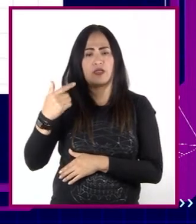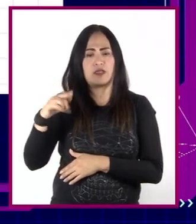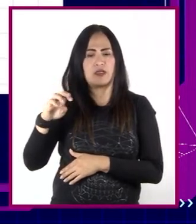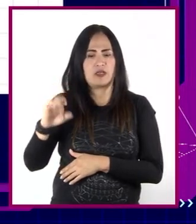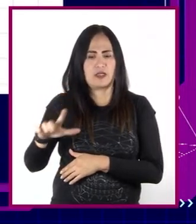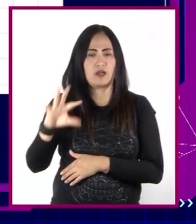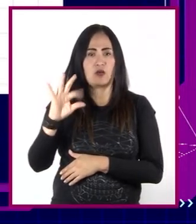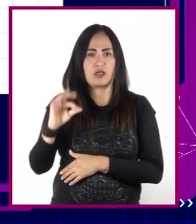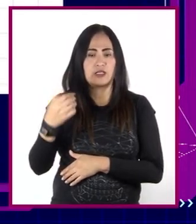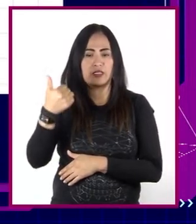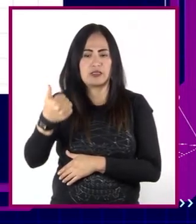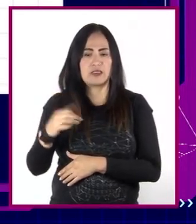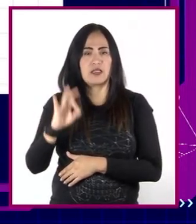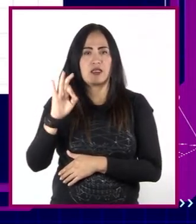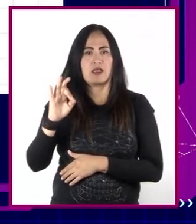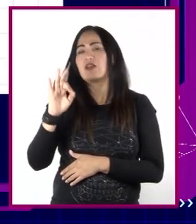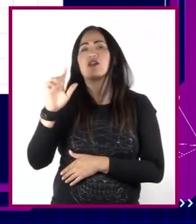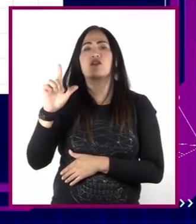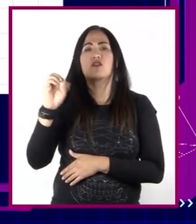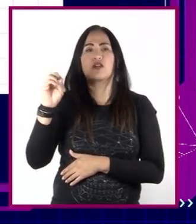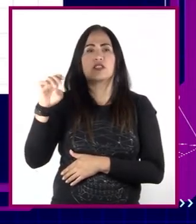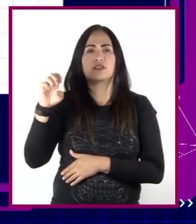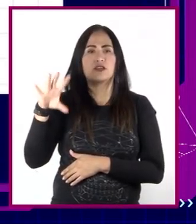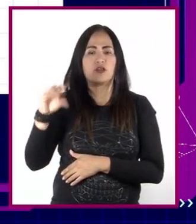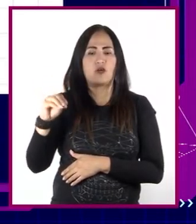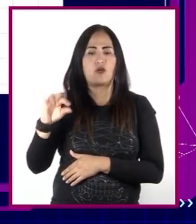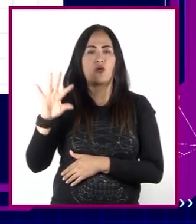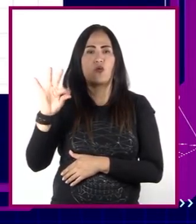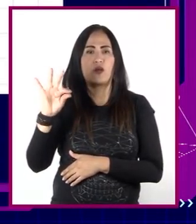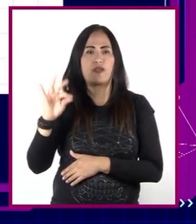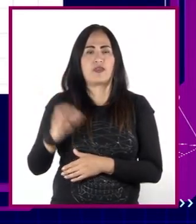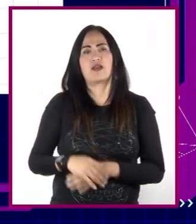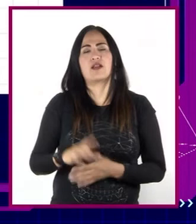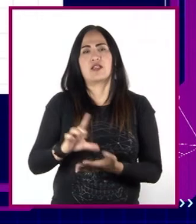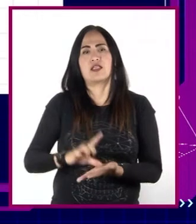y Florencio, 40 litros. ¿Cuál es el